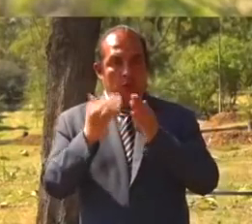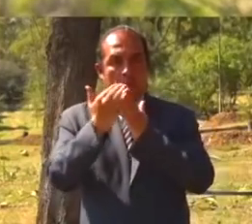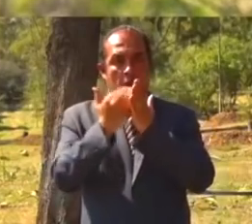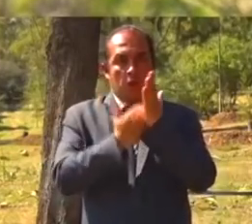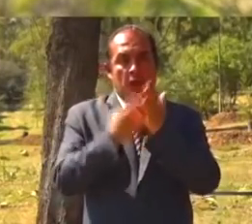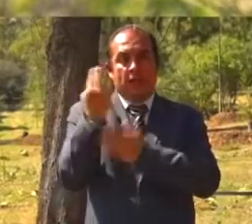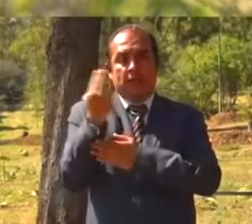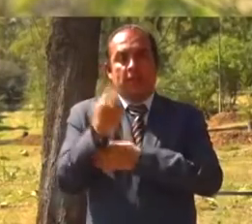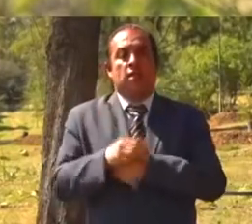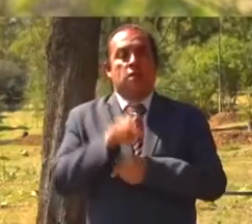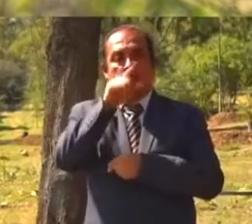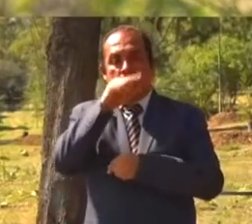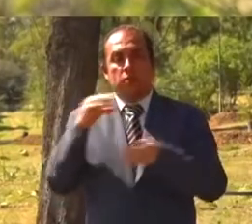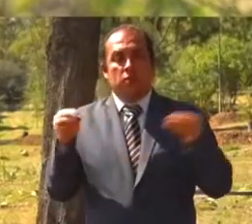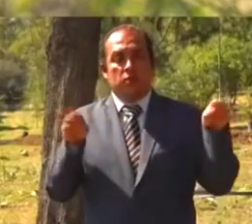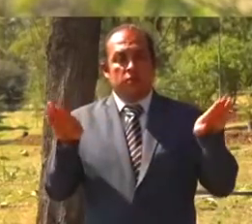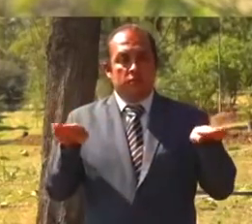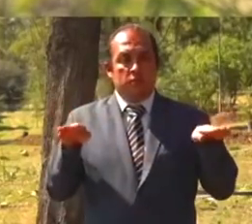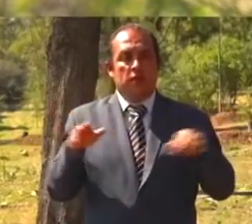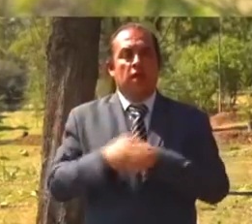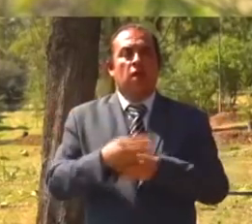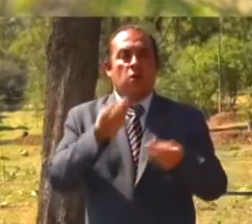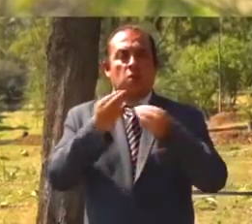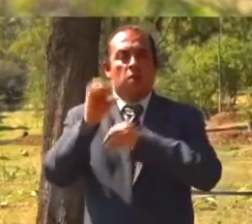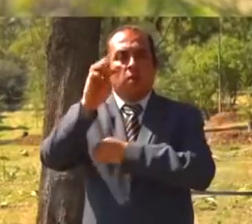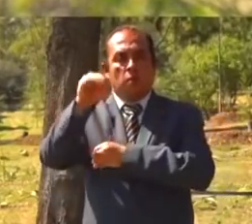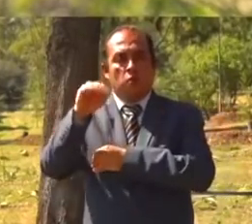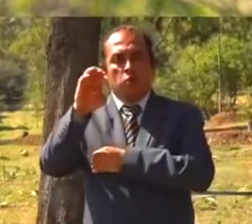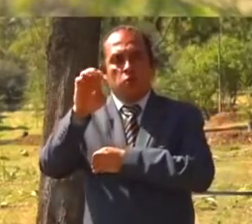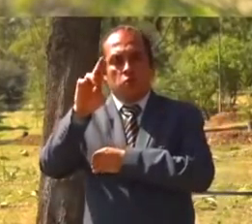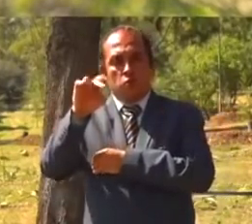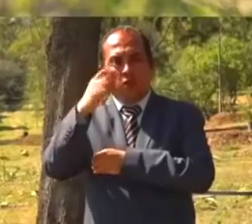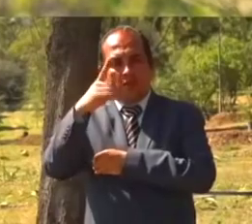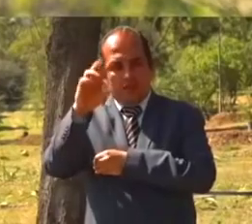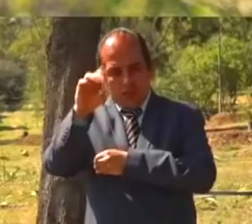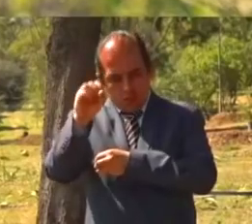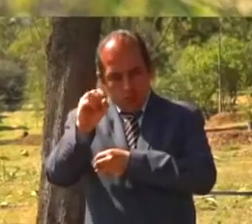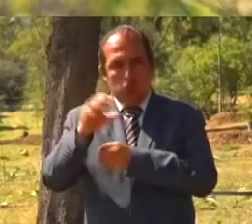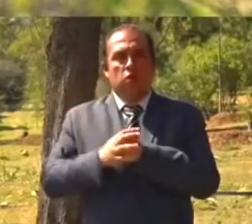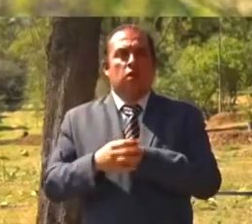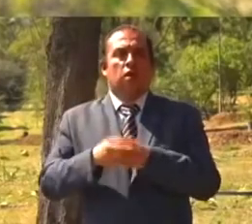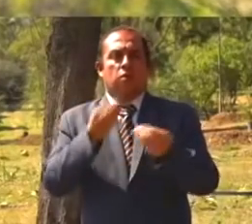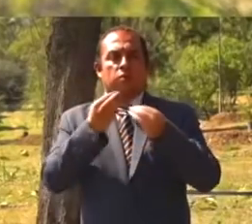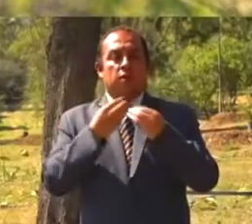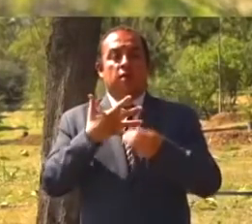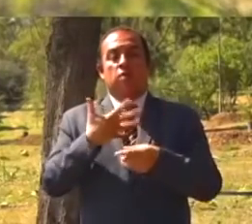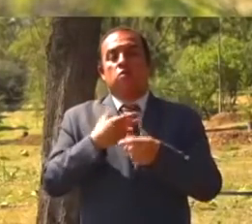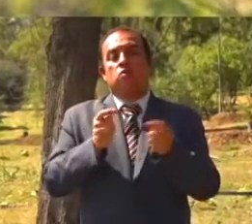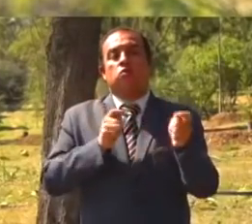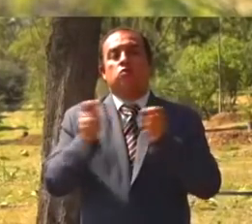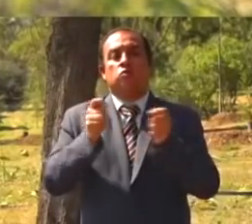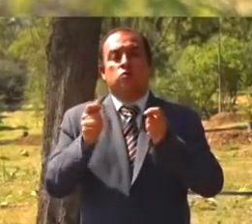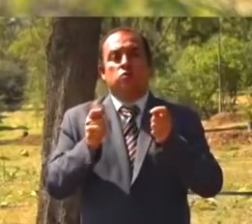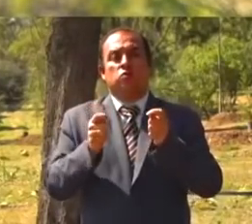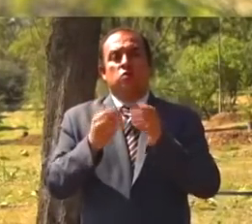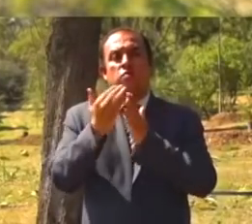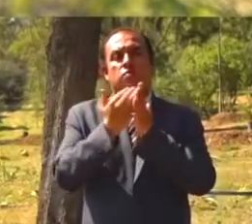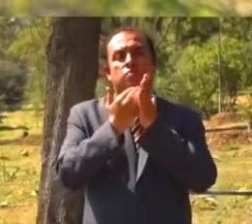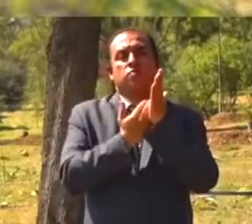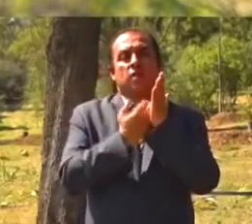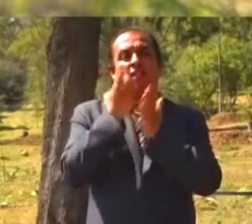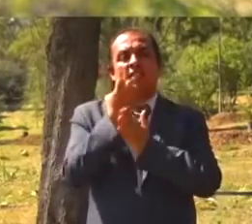de estas aves de alimentarse del muérdago y tendremos otra línea más de control. Y es parte de lo que también vamos a